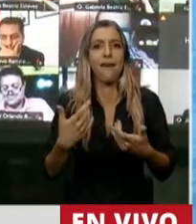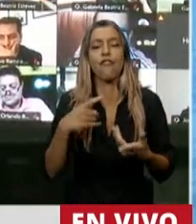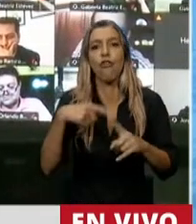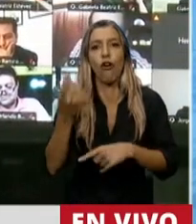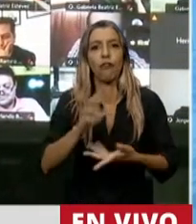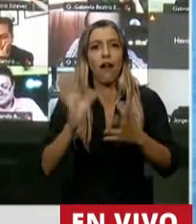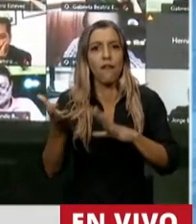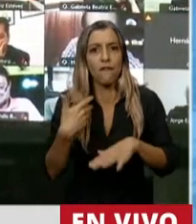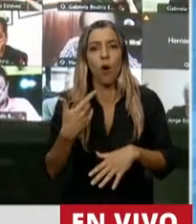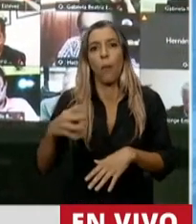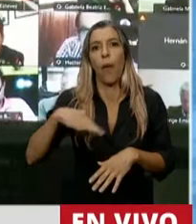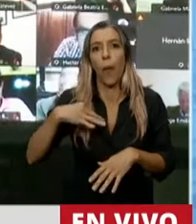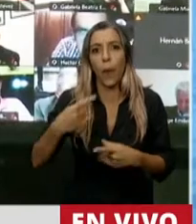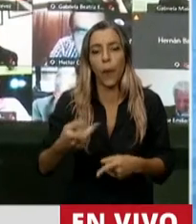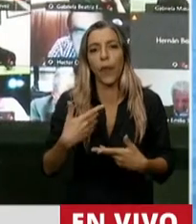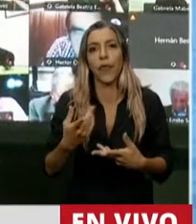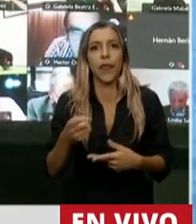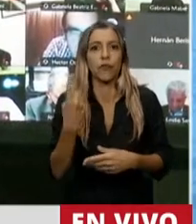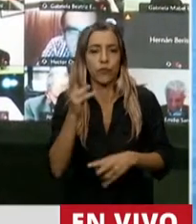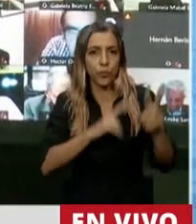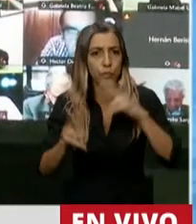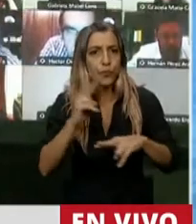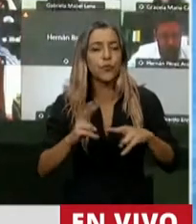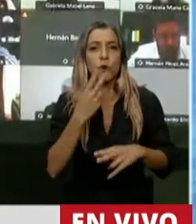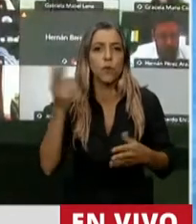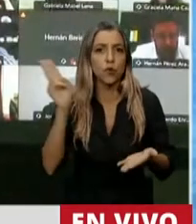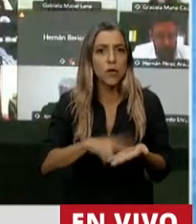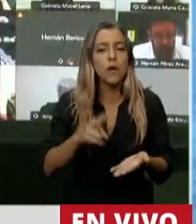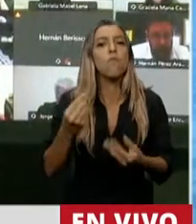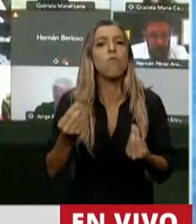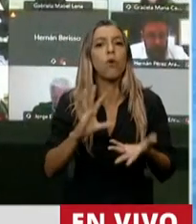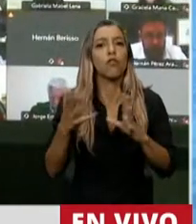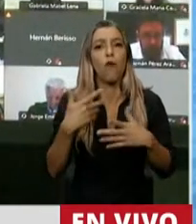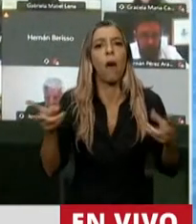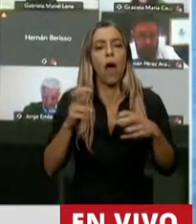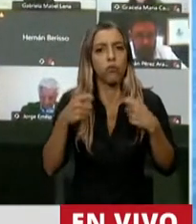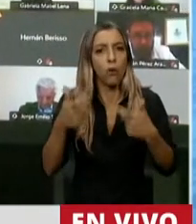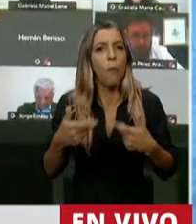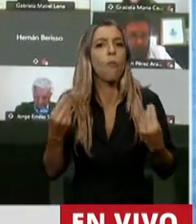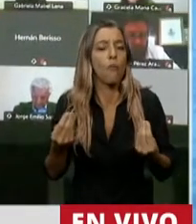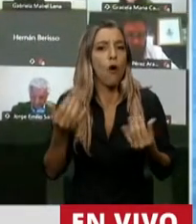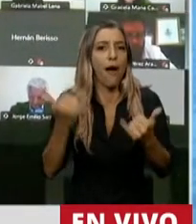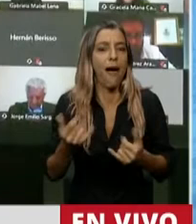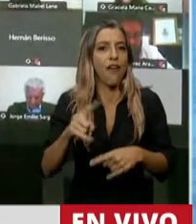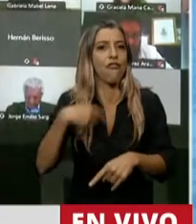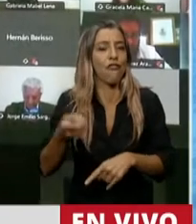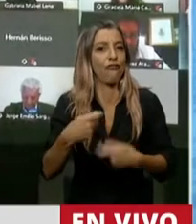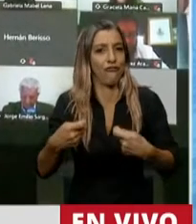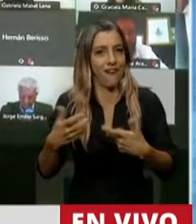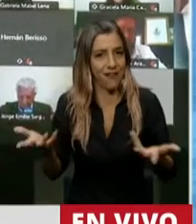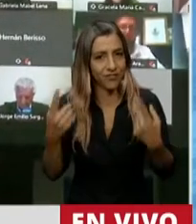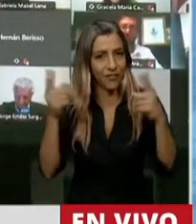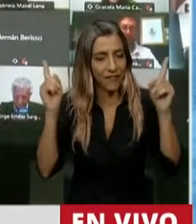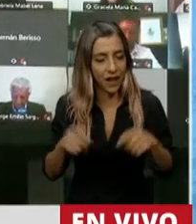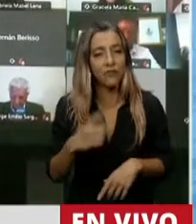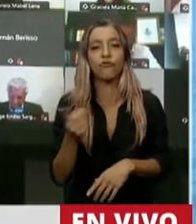de compensarlos con un bono fiscal a través de tributos nacionales, debatir una agenda de competitividad donde podamos escalar en